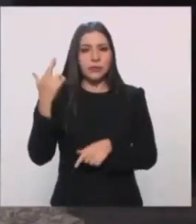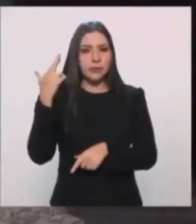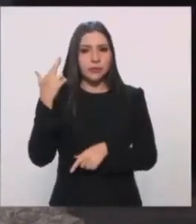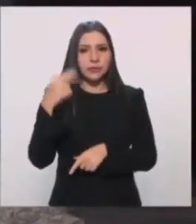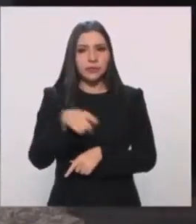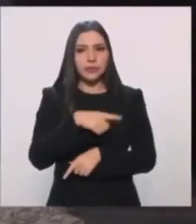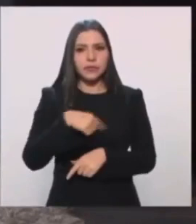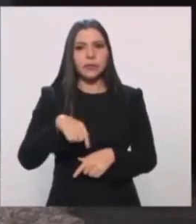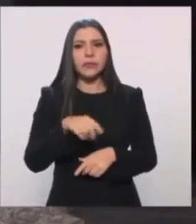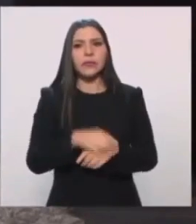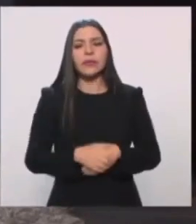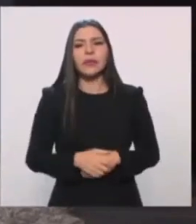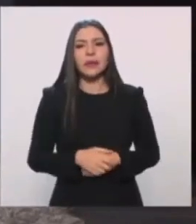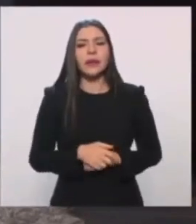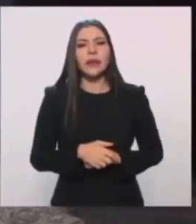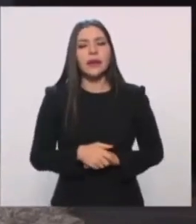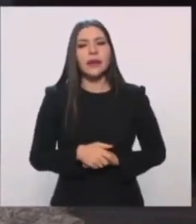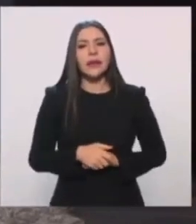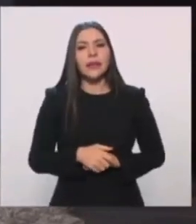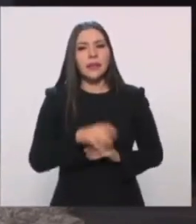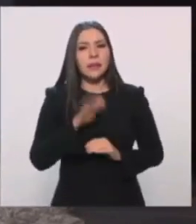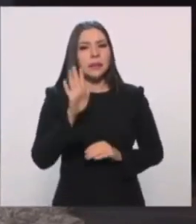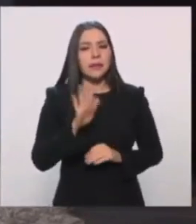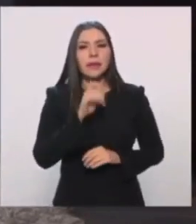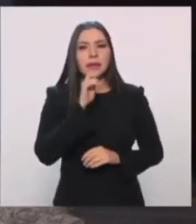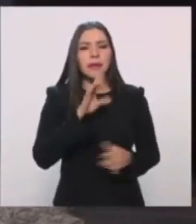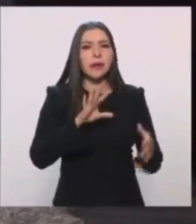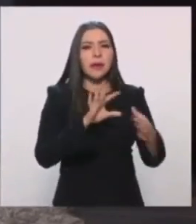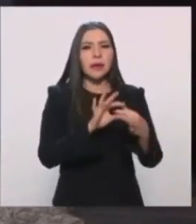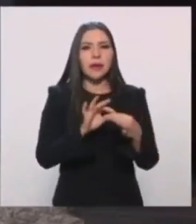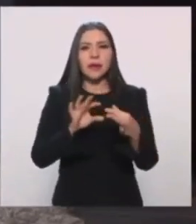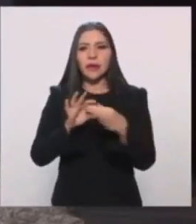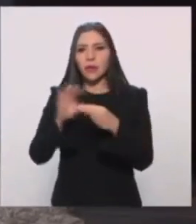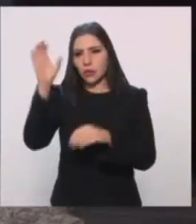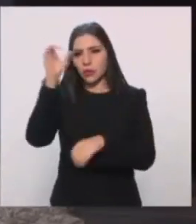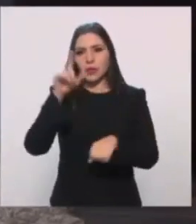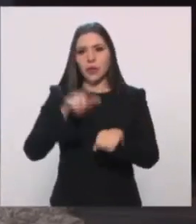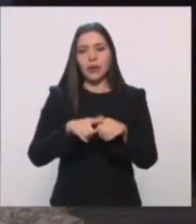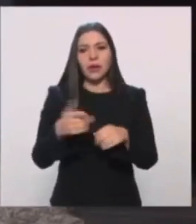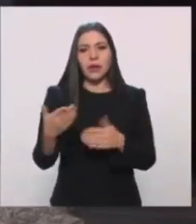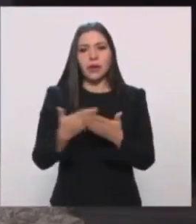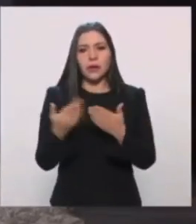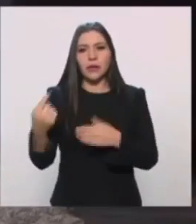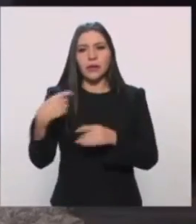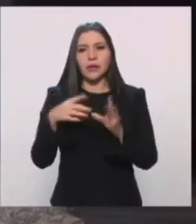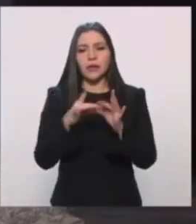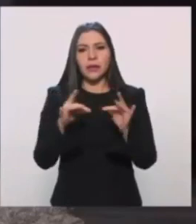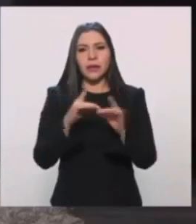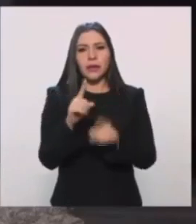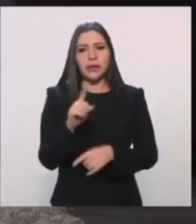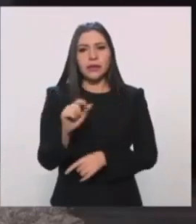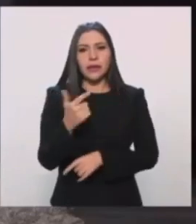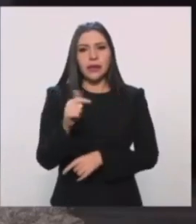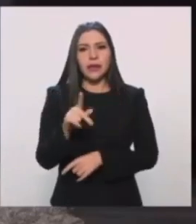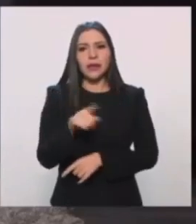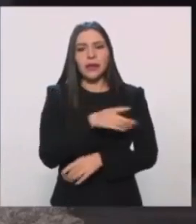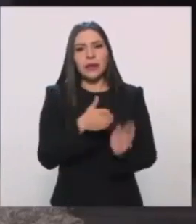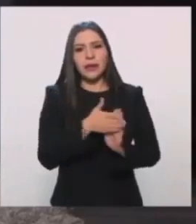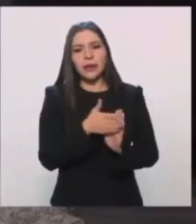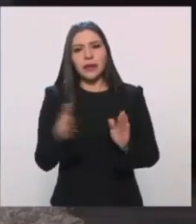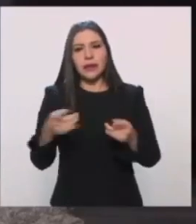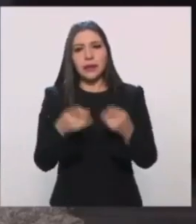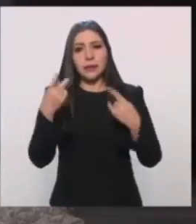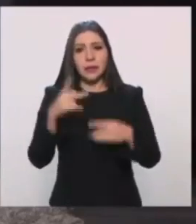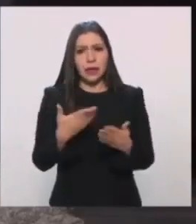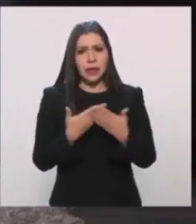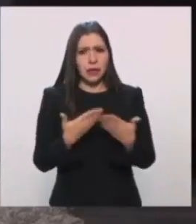Creo que también esto va de acuerdo a las culturas. Lo hemos hablado y nos lo está explicando el doctor Zagal en las diferentes etapas de nuestra historia, pero